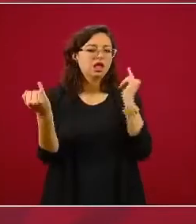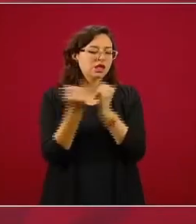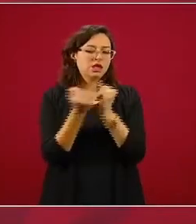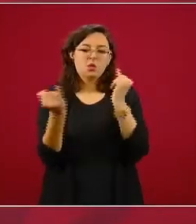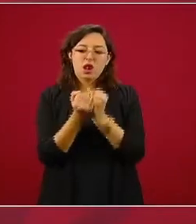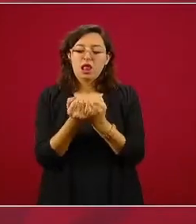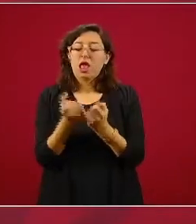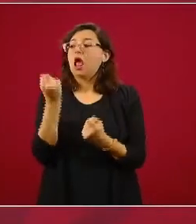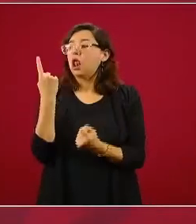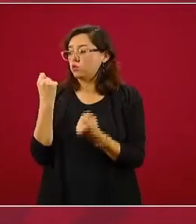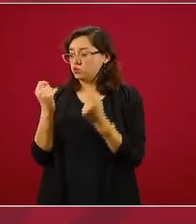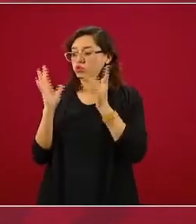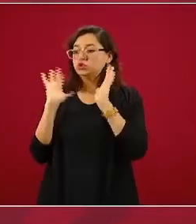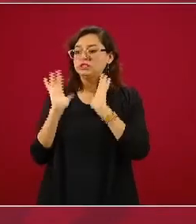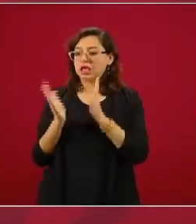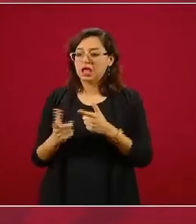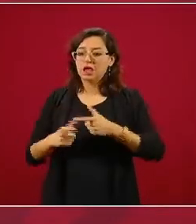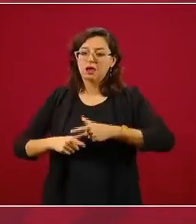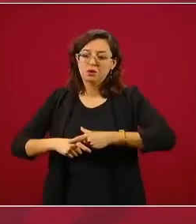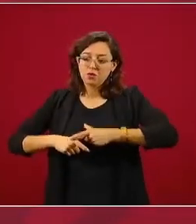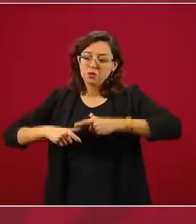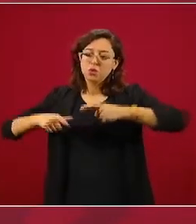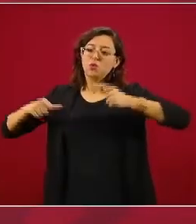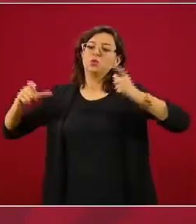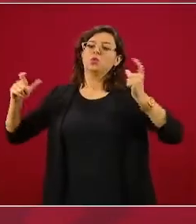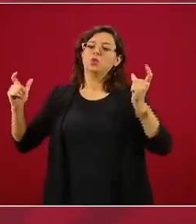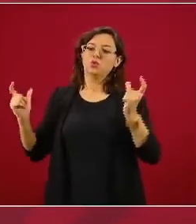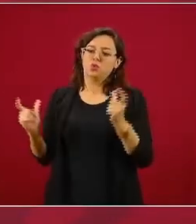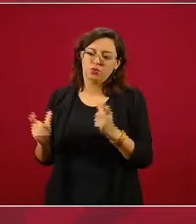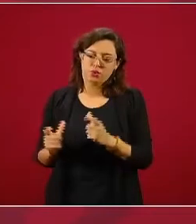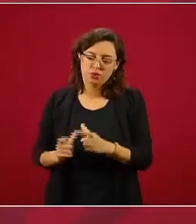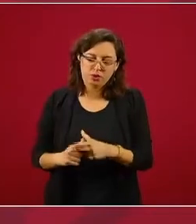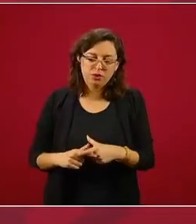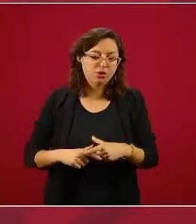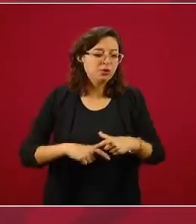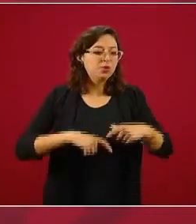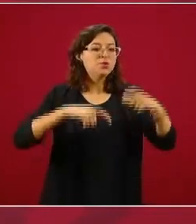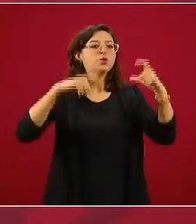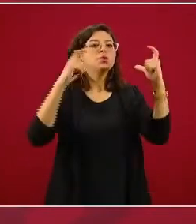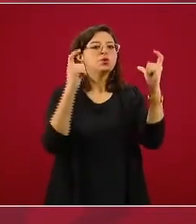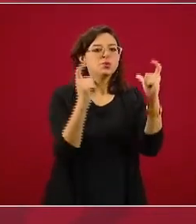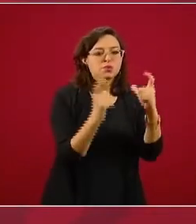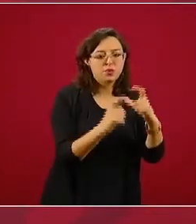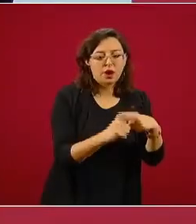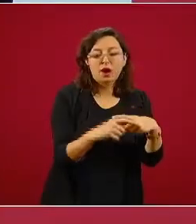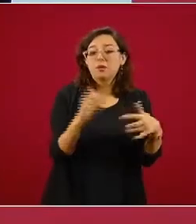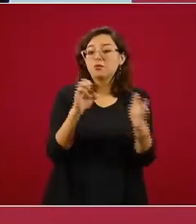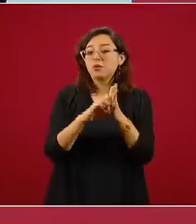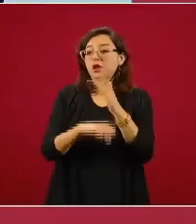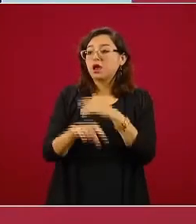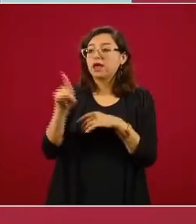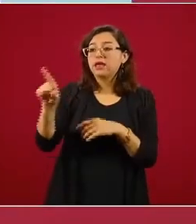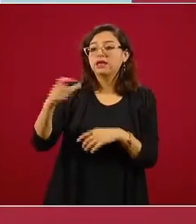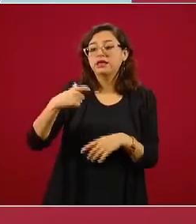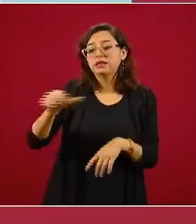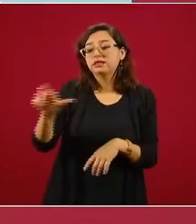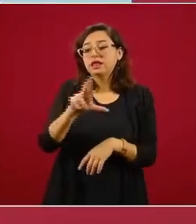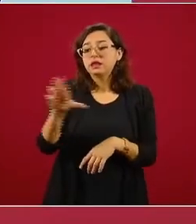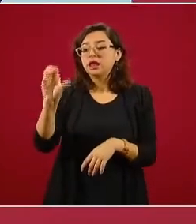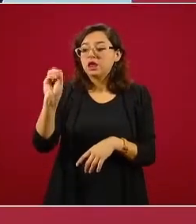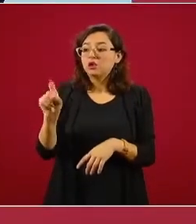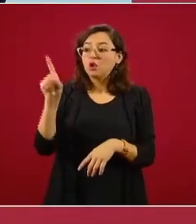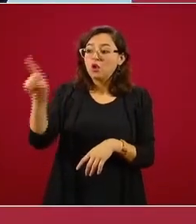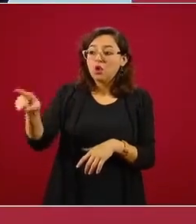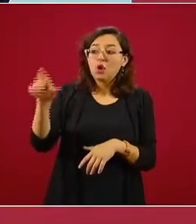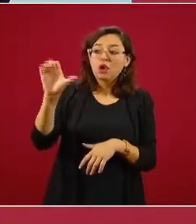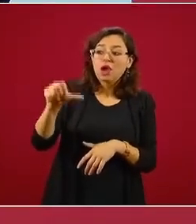algunos ya empezó a ocurrir. Cancún, por ejemplo, que es la ciudad más representativa del estado de Quintana Roo, ya pasó